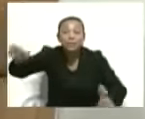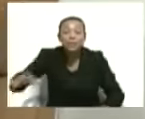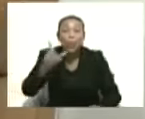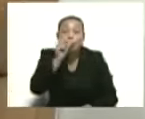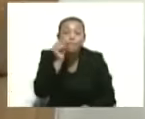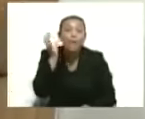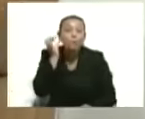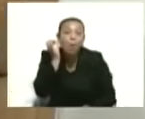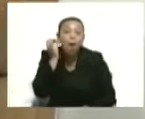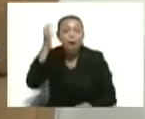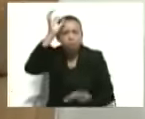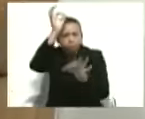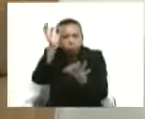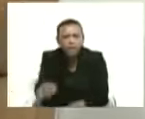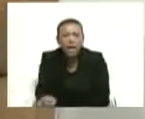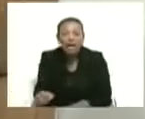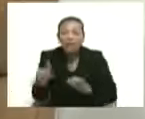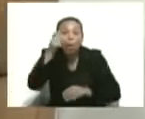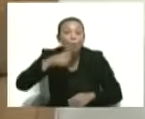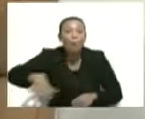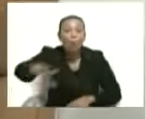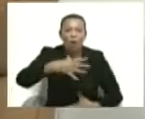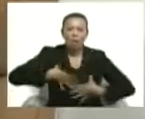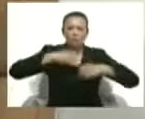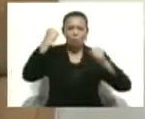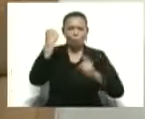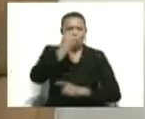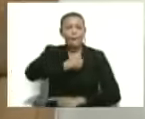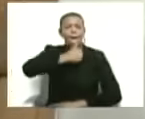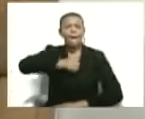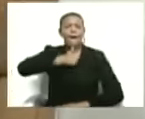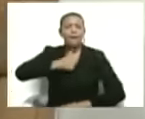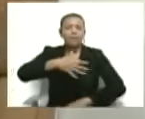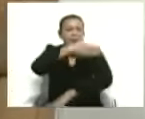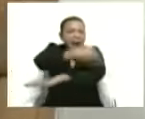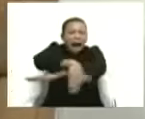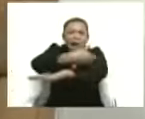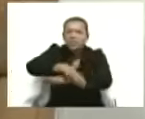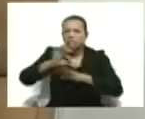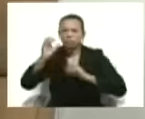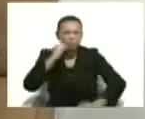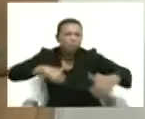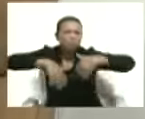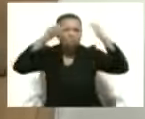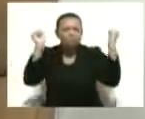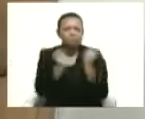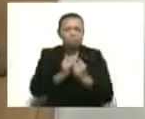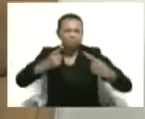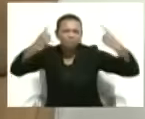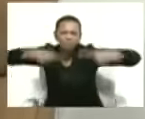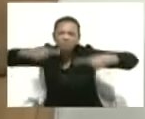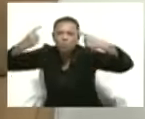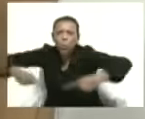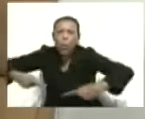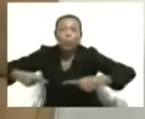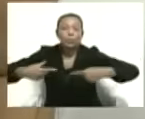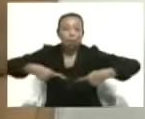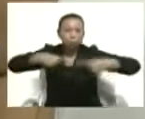pueblo irredento, de nuestro pueblo rebelde, que se soltó a las calles para defender su derecho a